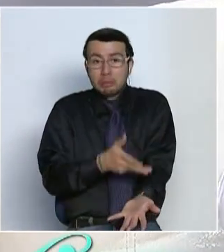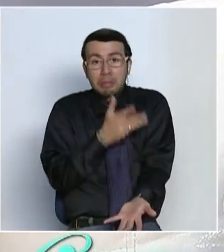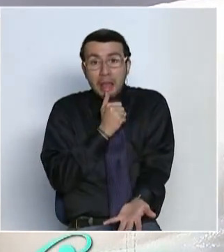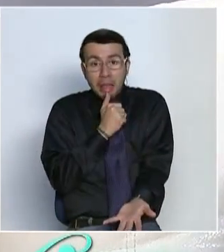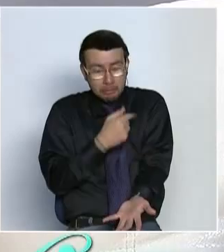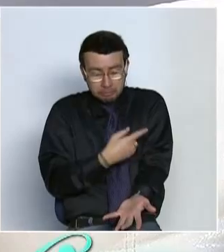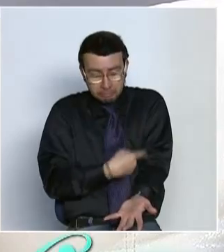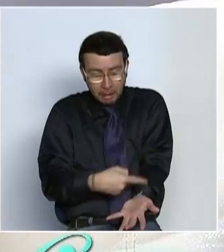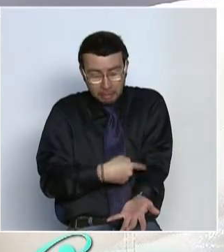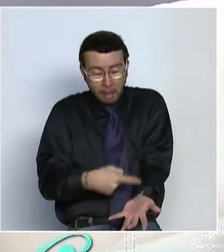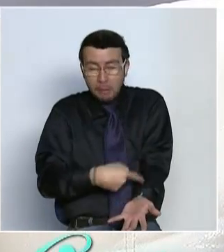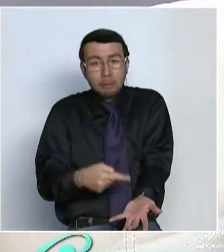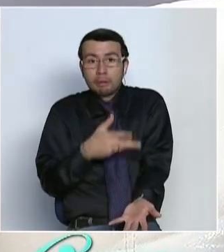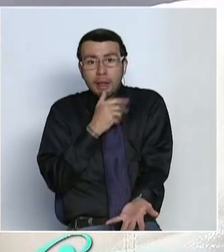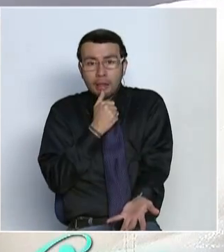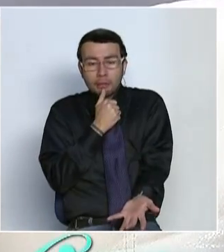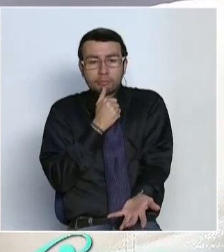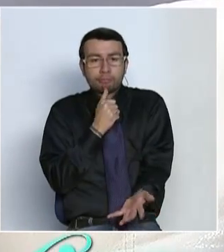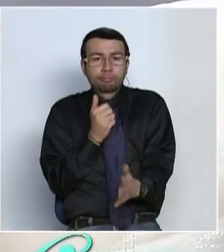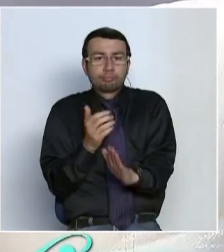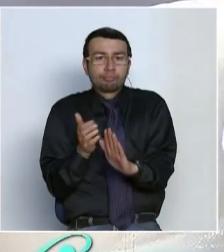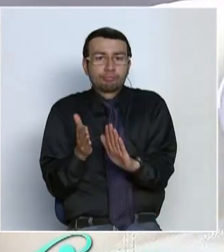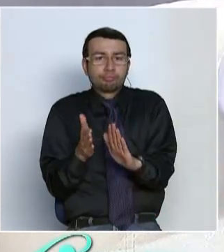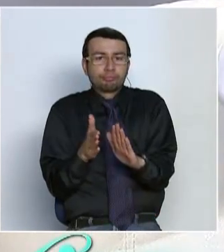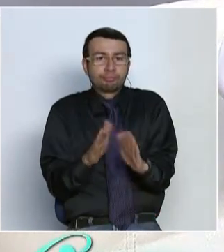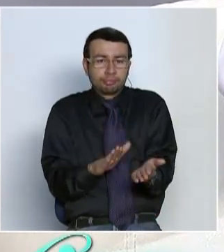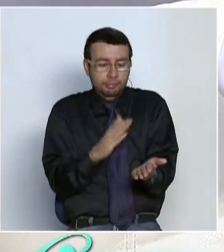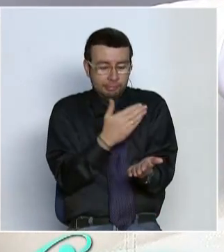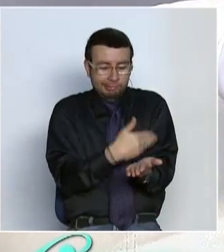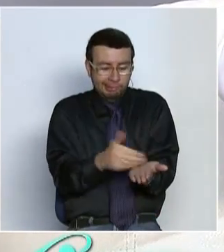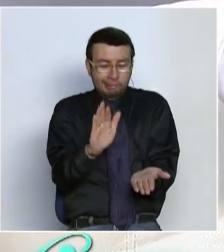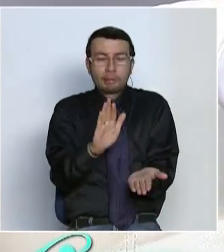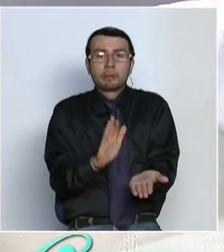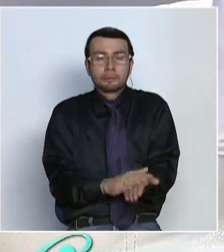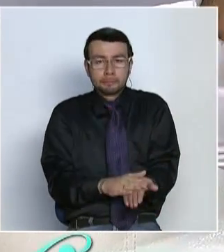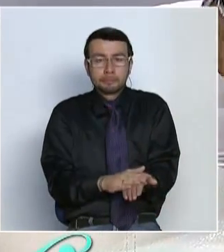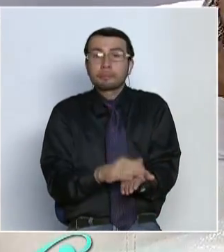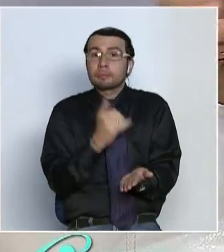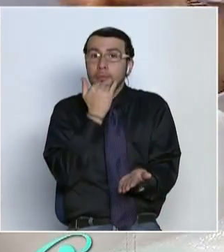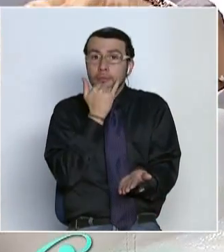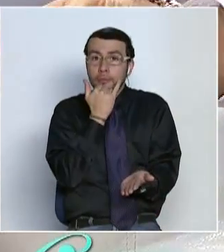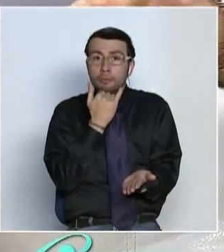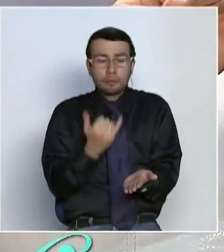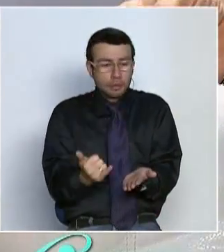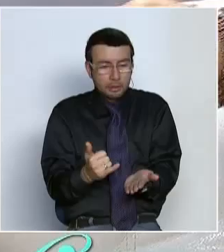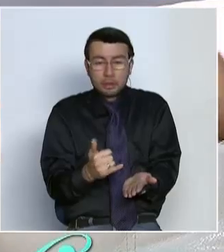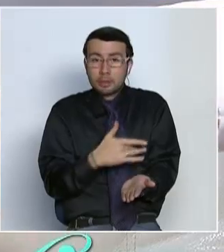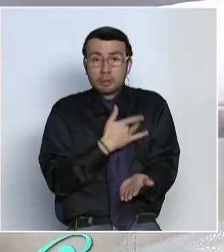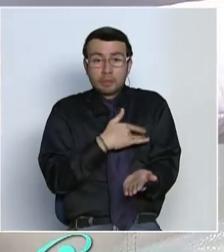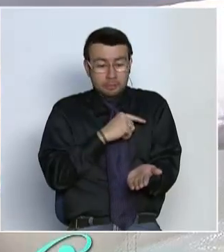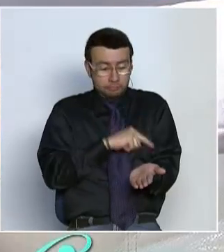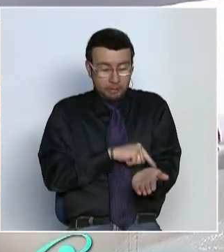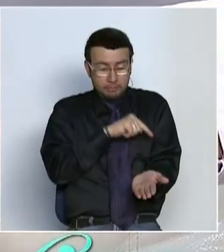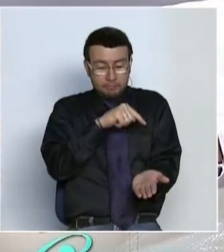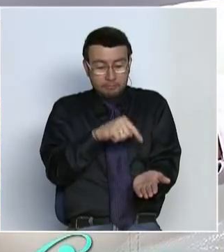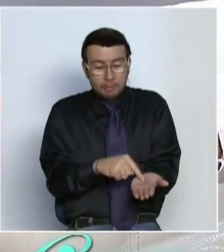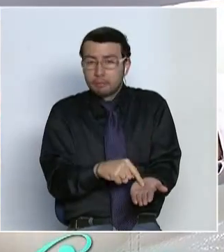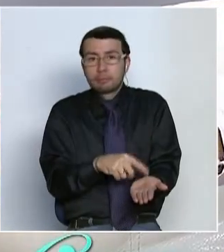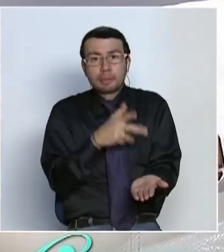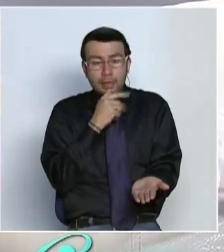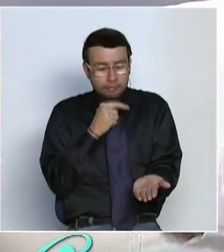hay una lesión que no le entra sangre, se muere el tejido. Y el estímulo de acá no tiene cómo pasar hasta acá porque aquí se